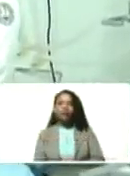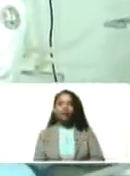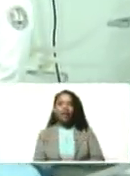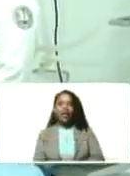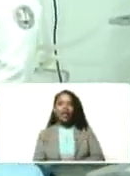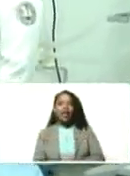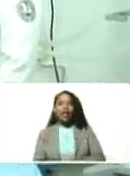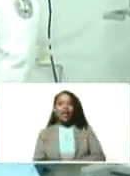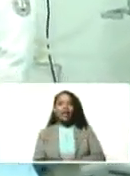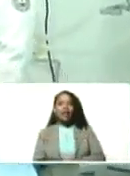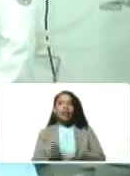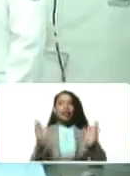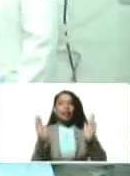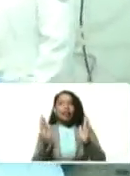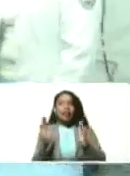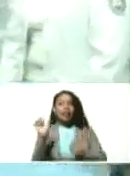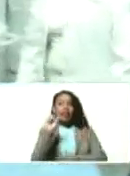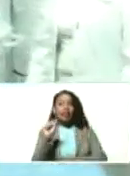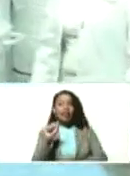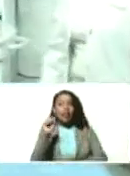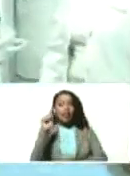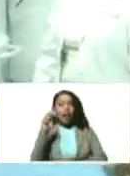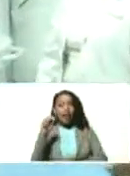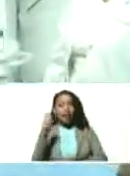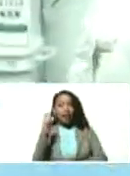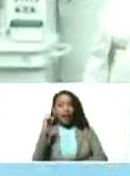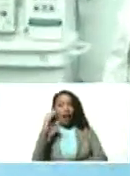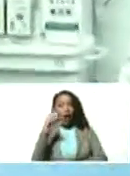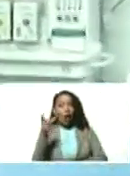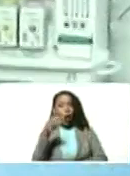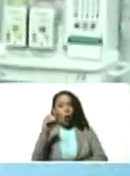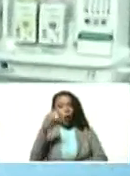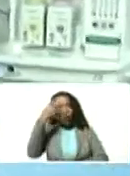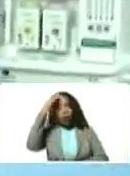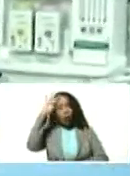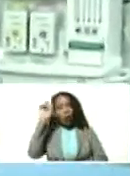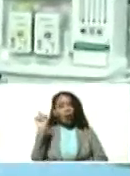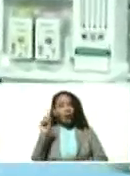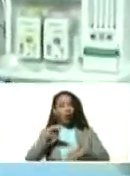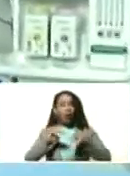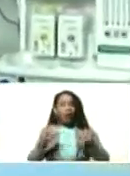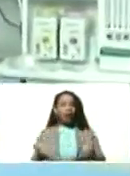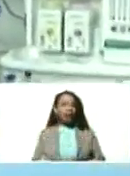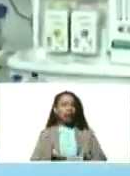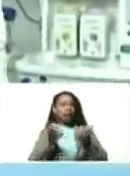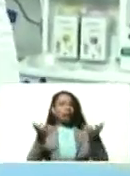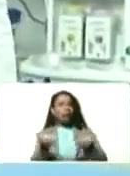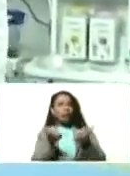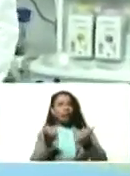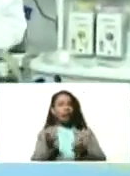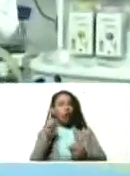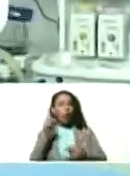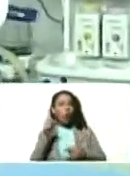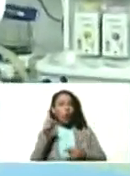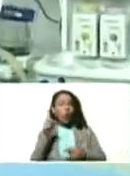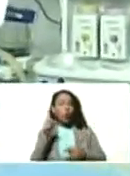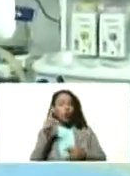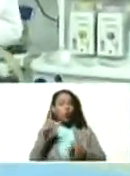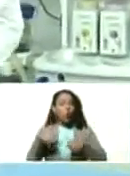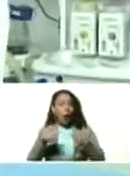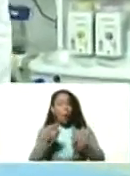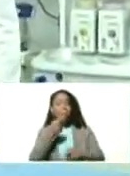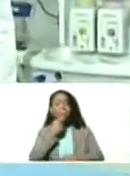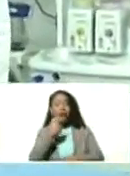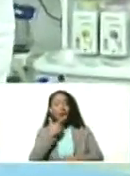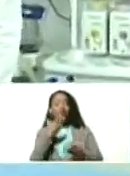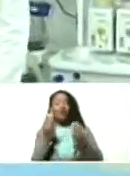Santiago de Cuba. ¿Qué me cuentas de Santiago, Viviana? La tierra caliente. Una provincia muy, muy bella, con